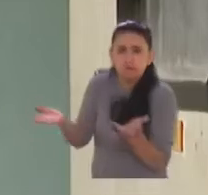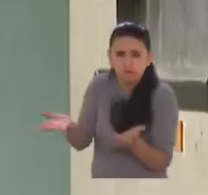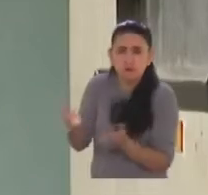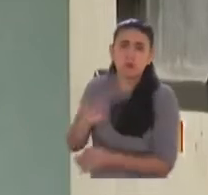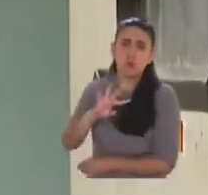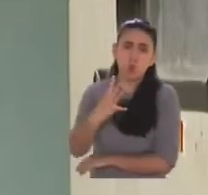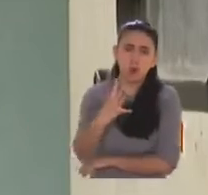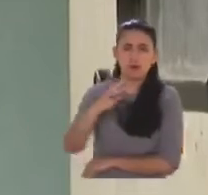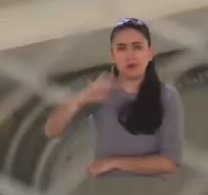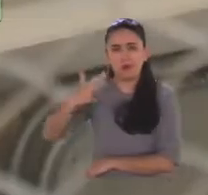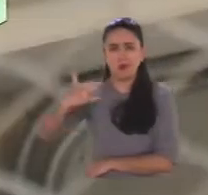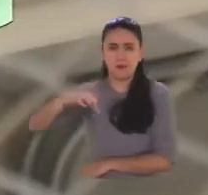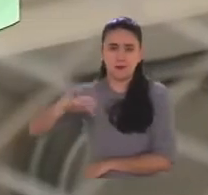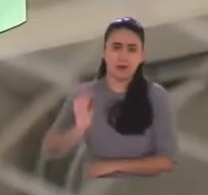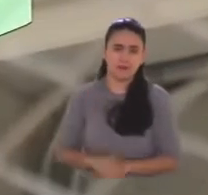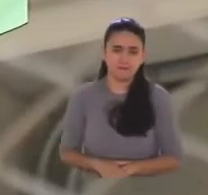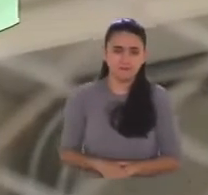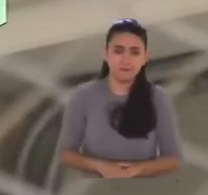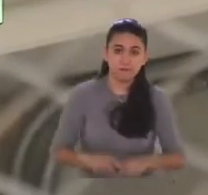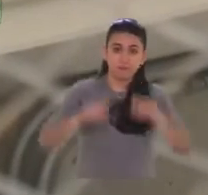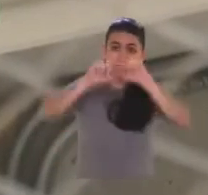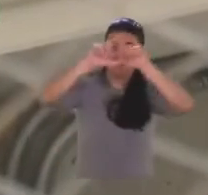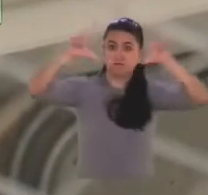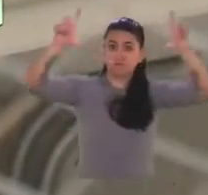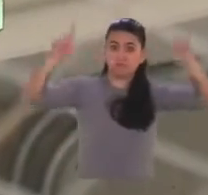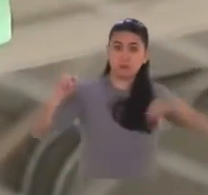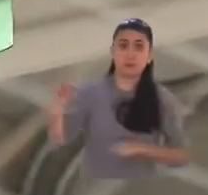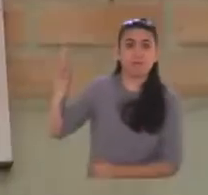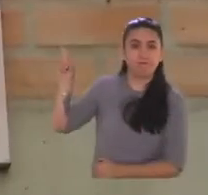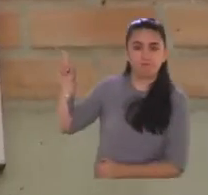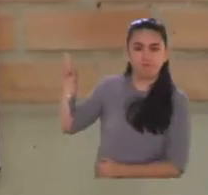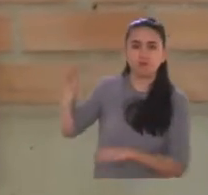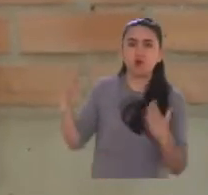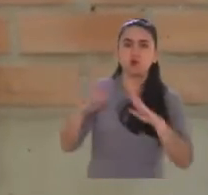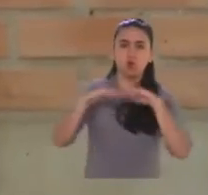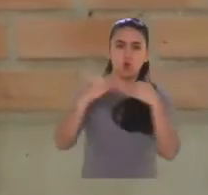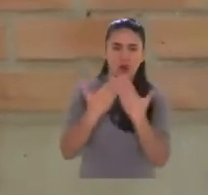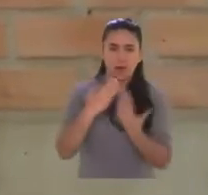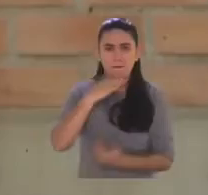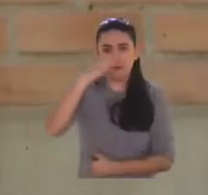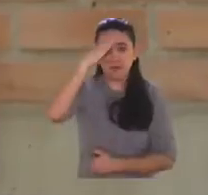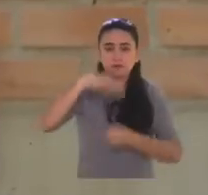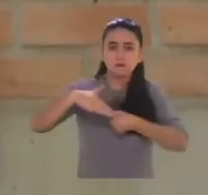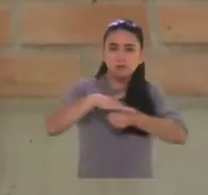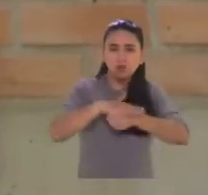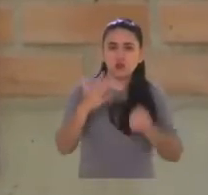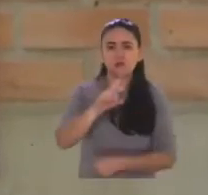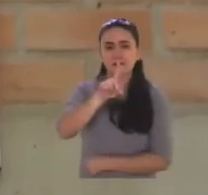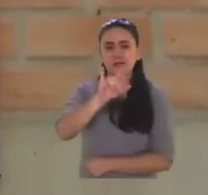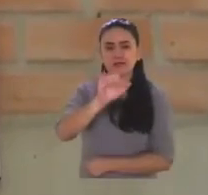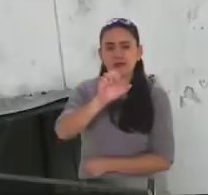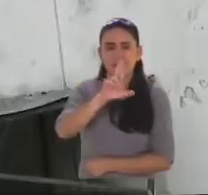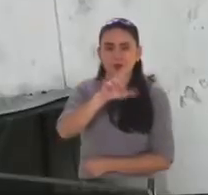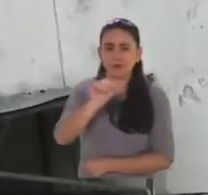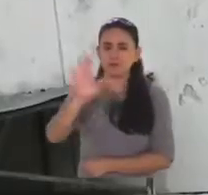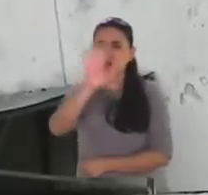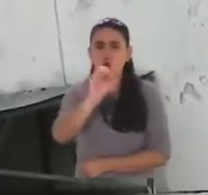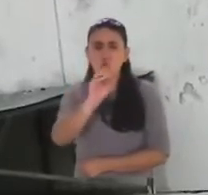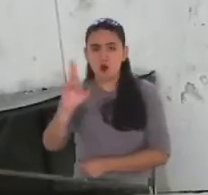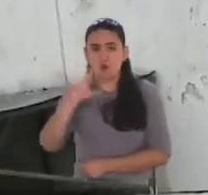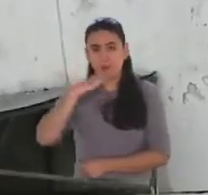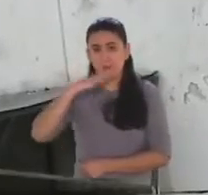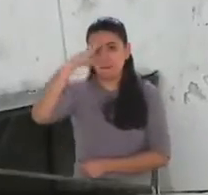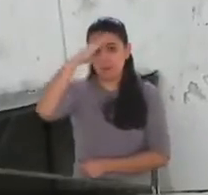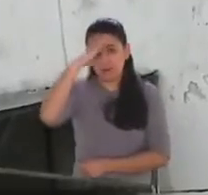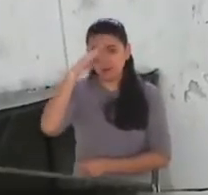estudiantes de cuarto y quinto. Ese letrero de la institución educativa Villaturbay del barrio La Sierra, Centro Oriente de Medellín, indica